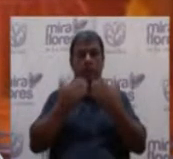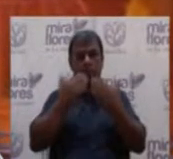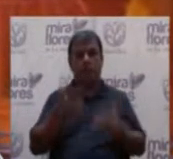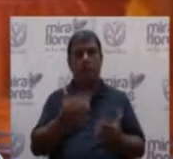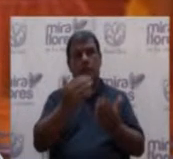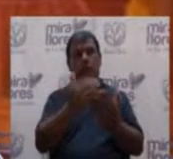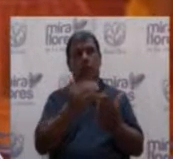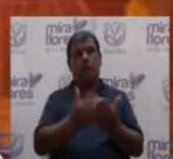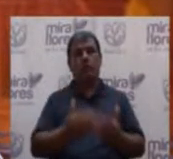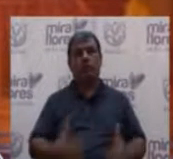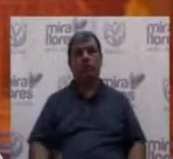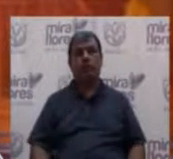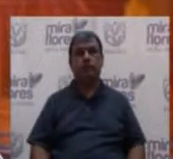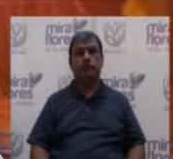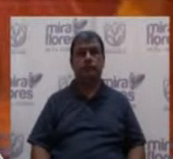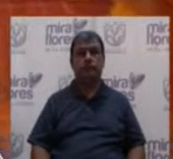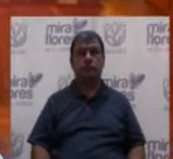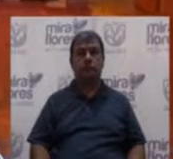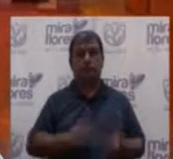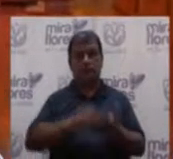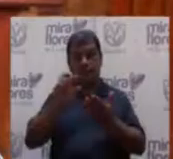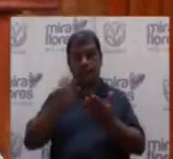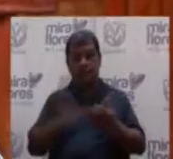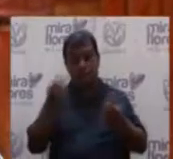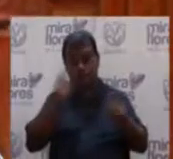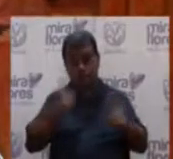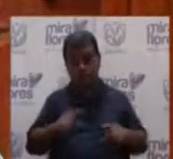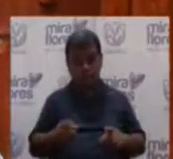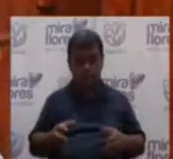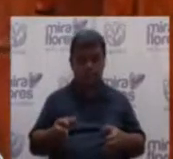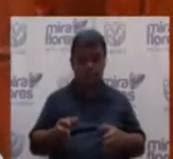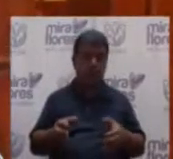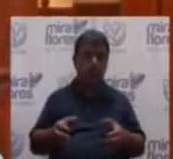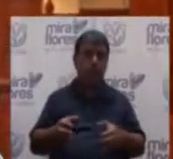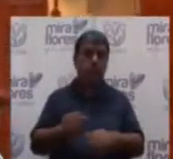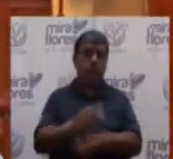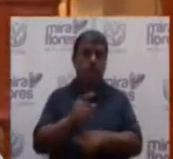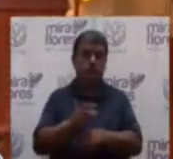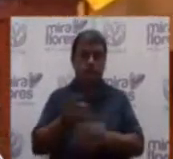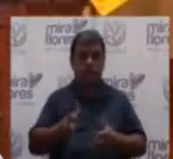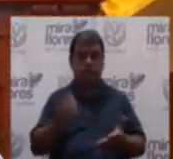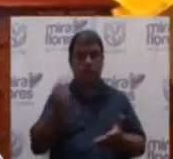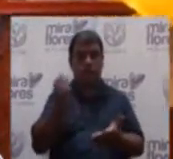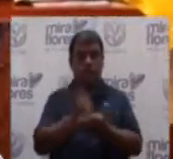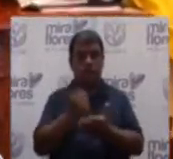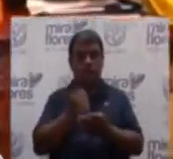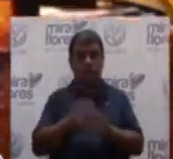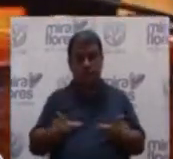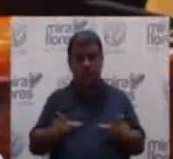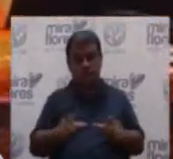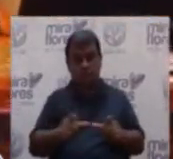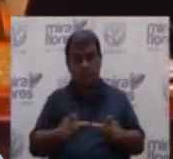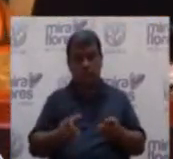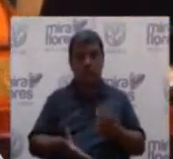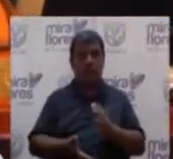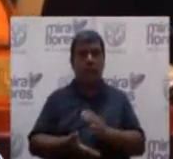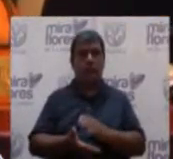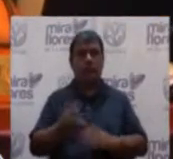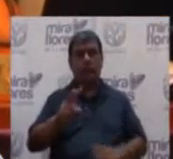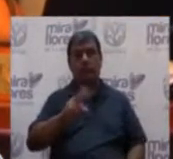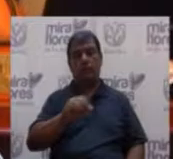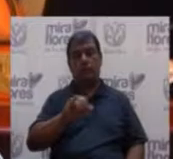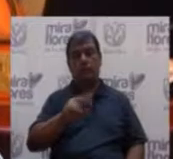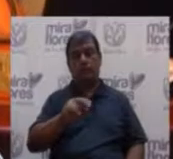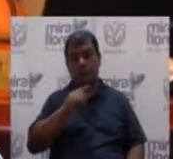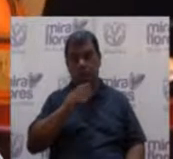Siguiente punto, por favor. Proyecto de acuerdo de consejo que aprueba la licencia del alcalde de Miraflores, Jorge Vicente Martín Muñoz